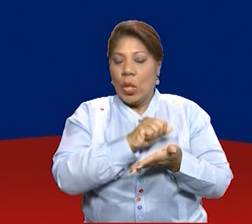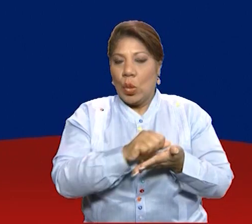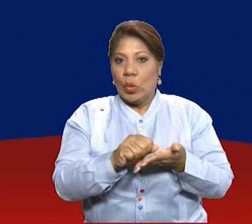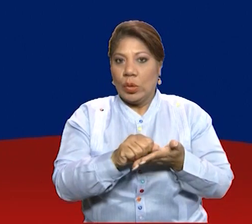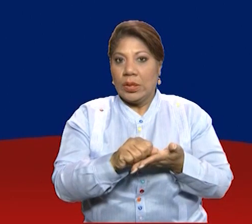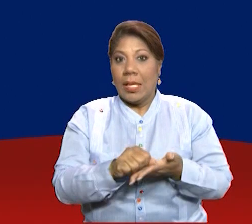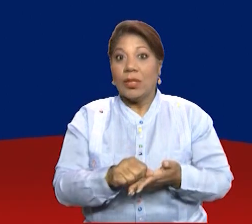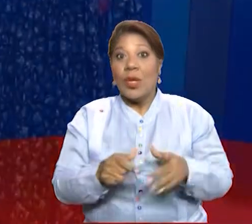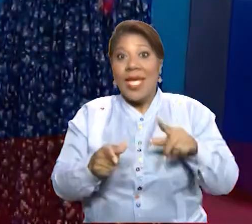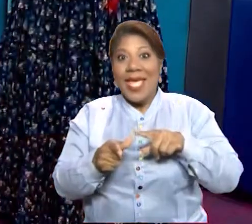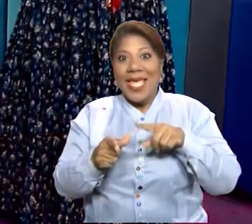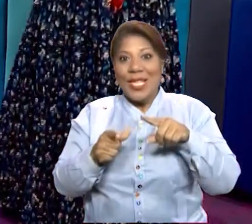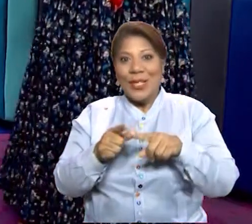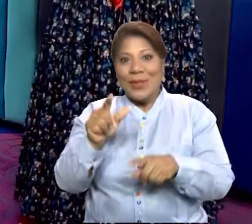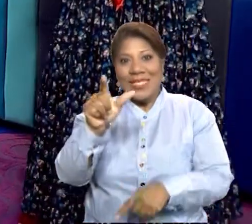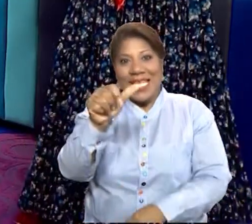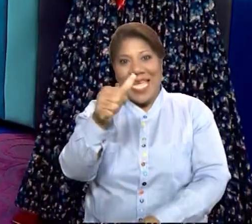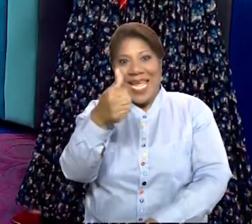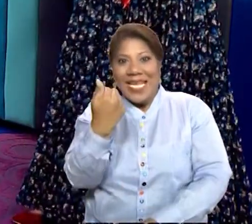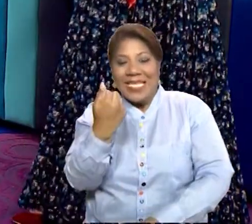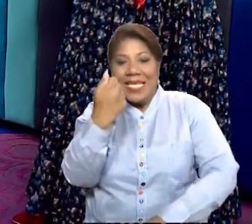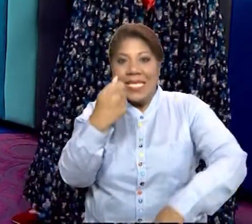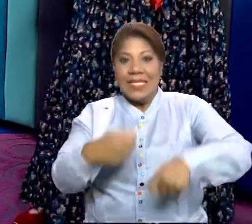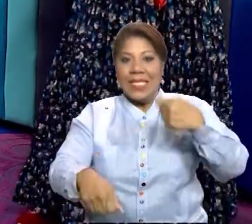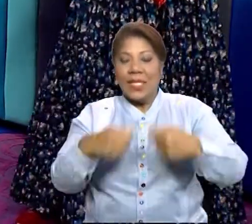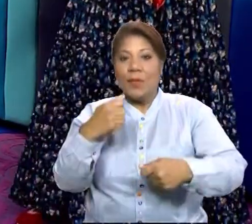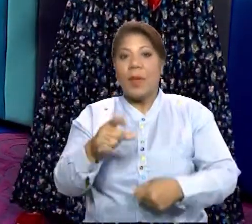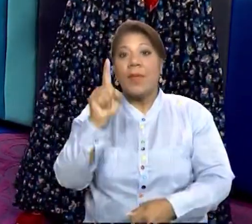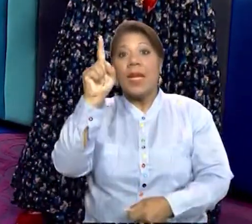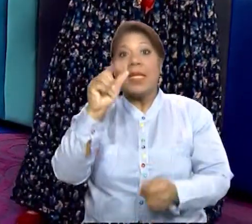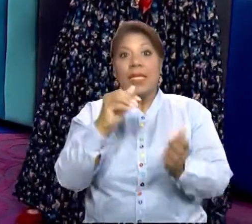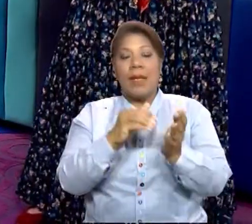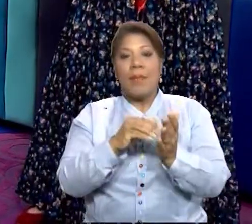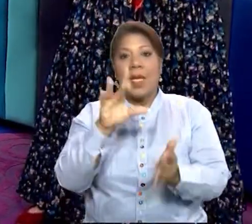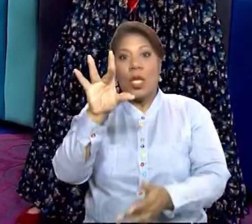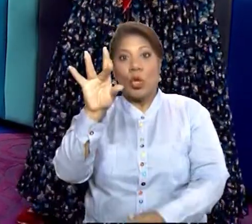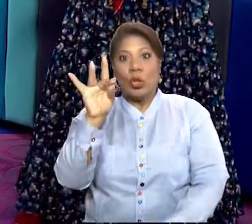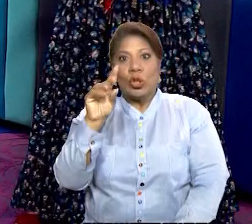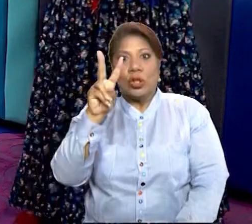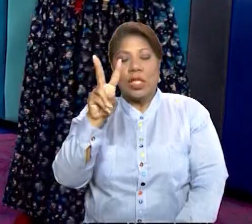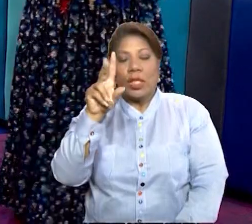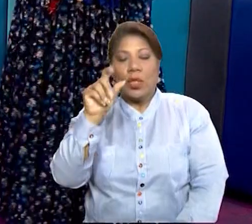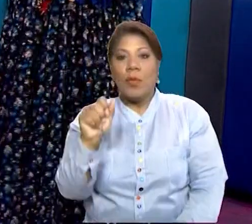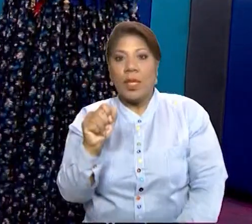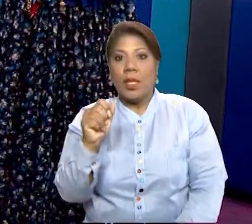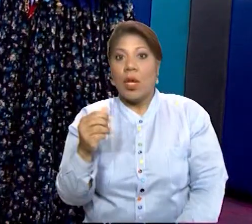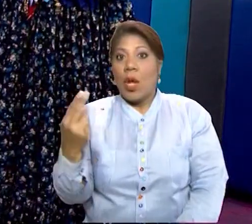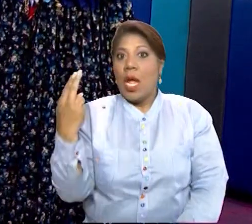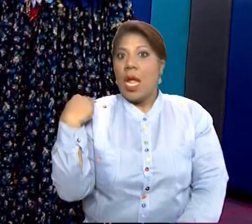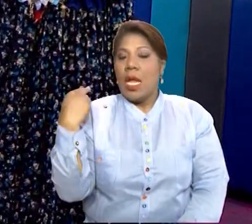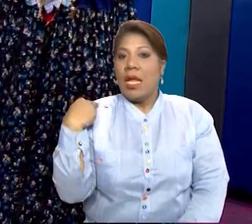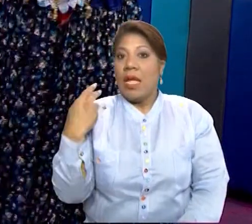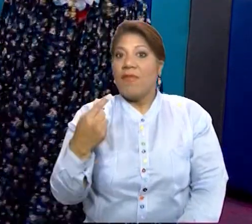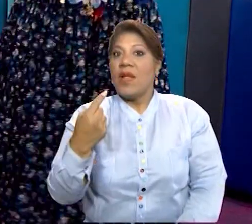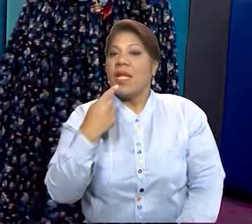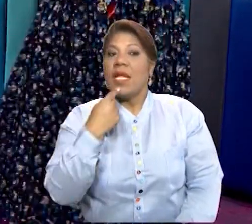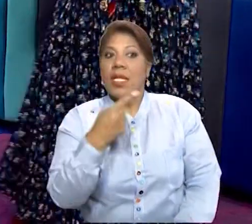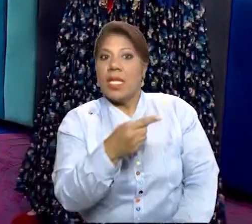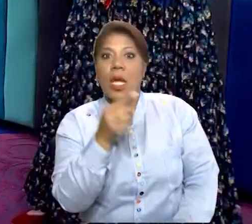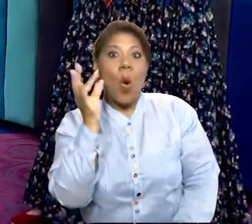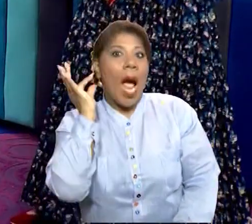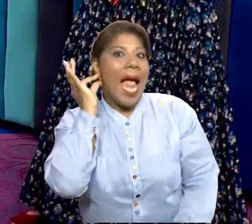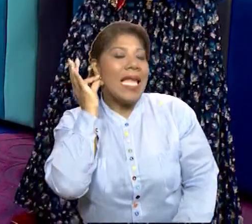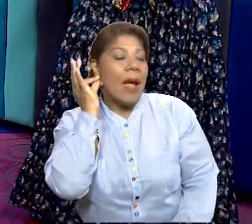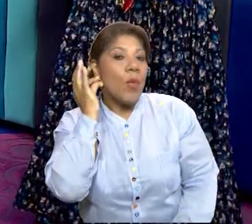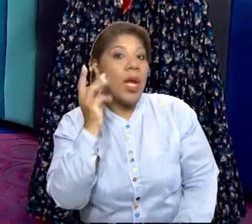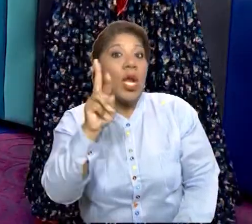el 10 de noviembre de 1821, Segundo Villarreal designó a Rufina Alfaro. ¿Sabes para